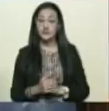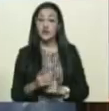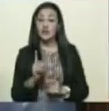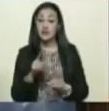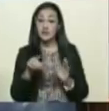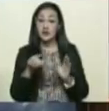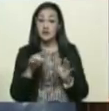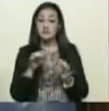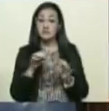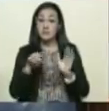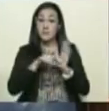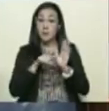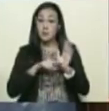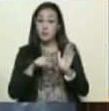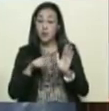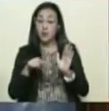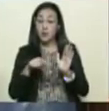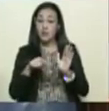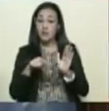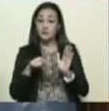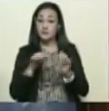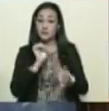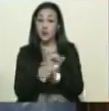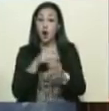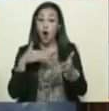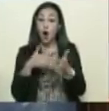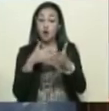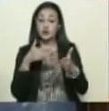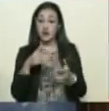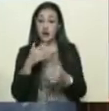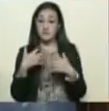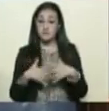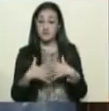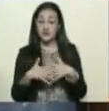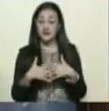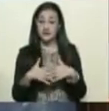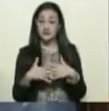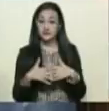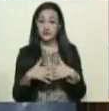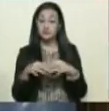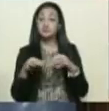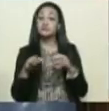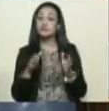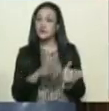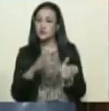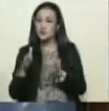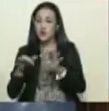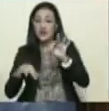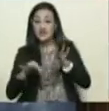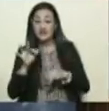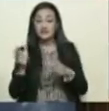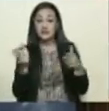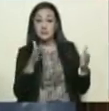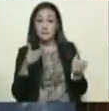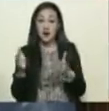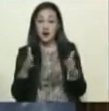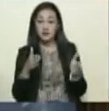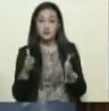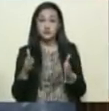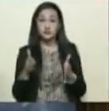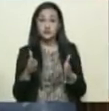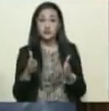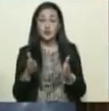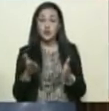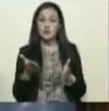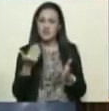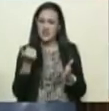contra una implicada y contra la empresa y el 13 de marzo solicitaron el levantamiento de las